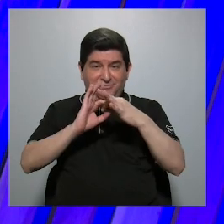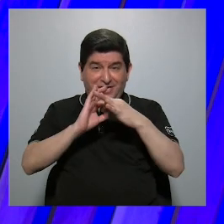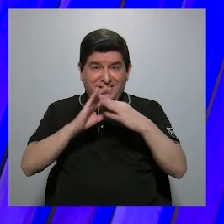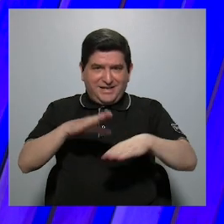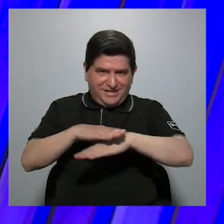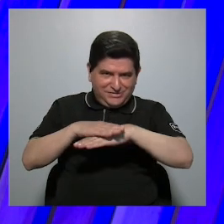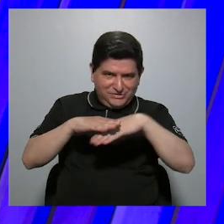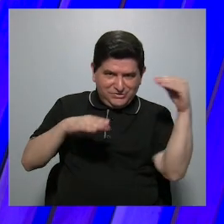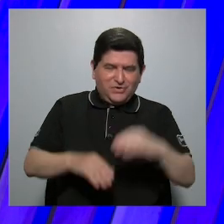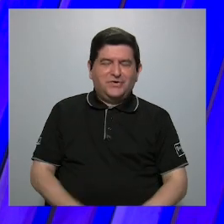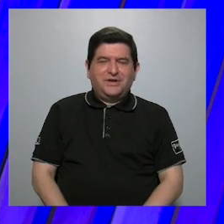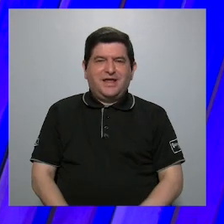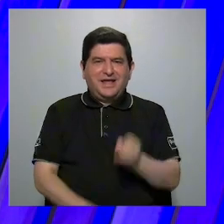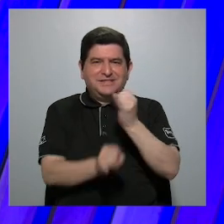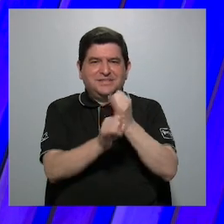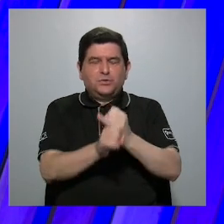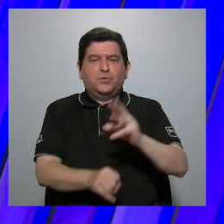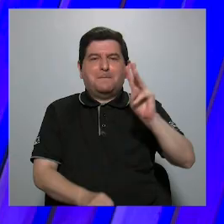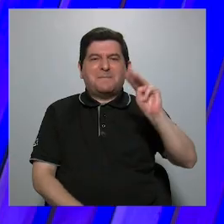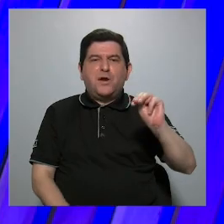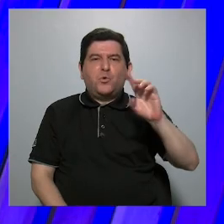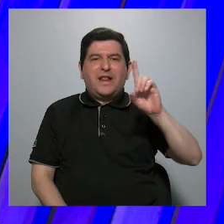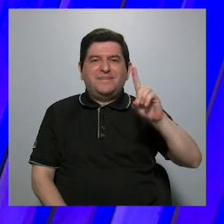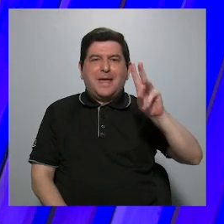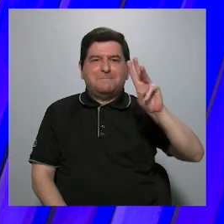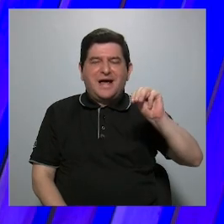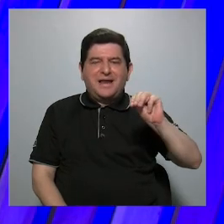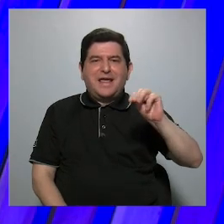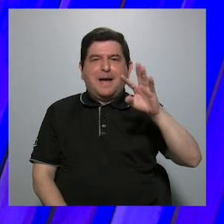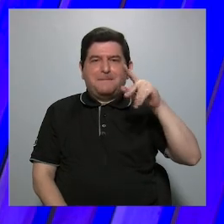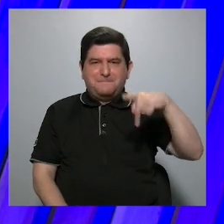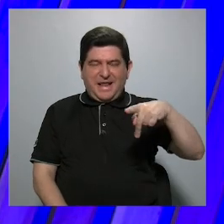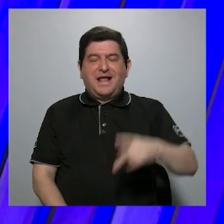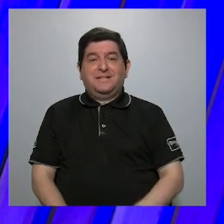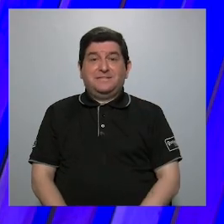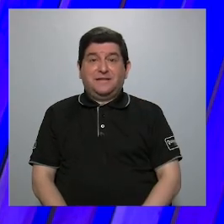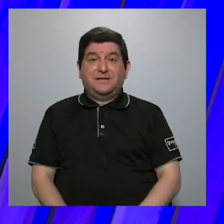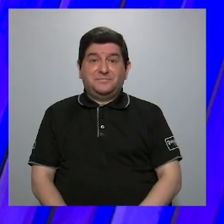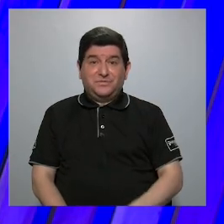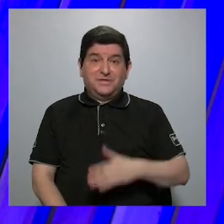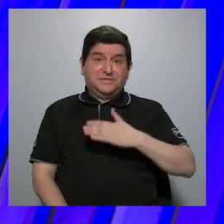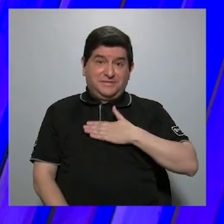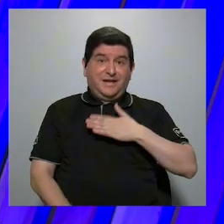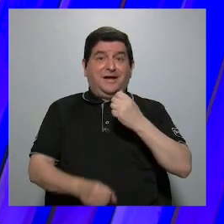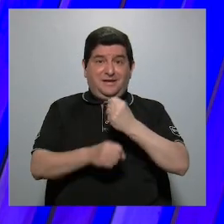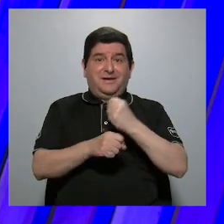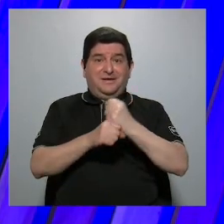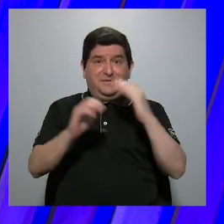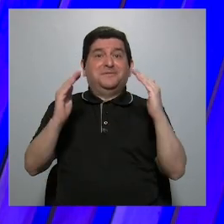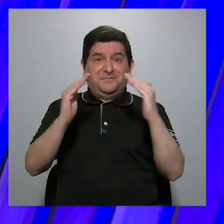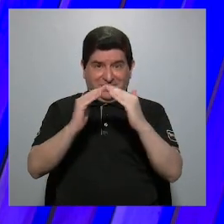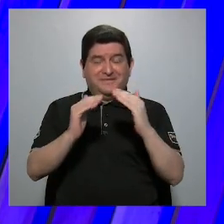Relaciones Exteriores, el Instituto Manuel de María Peralta. Me deja tarea, don Gabriel, y